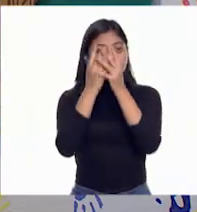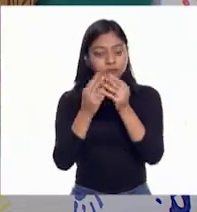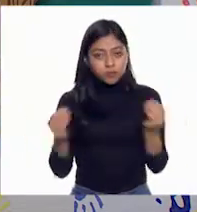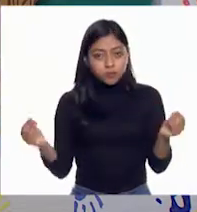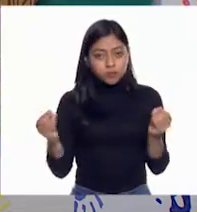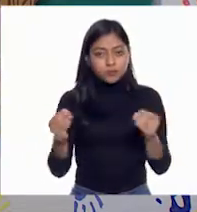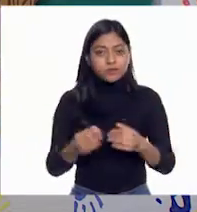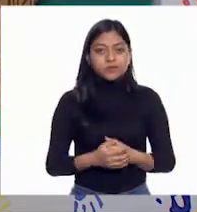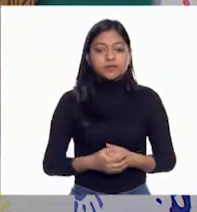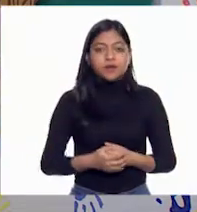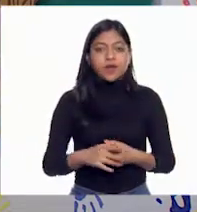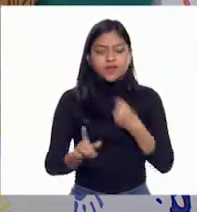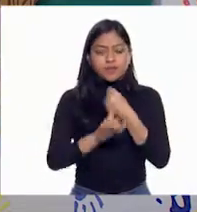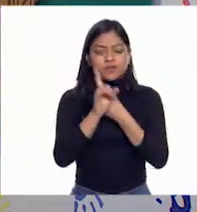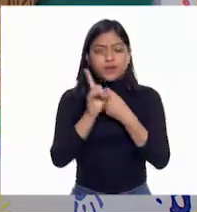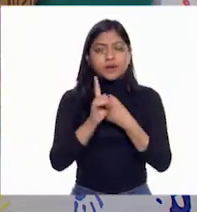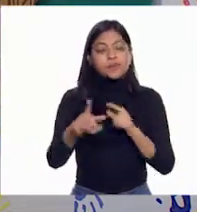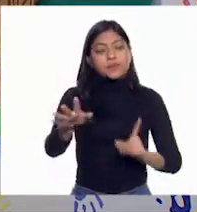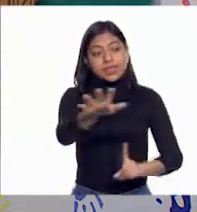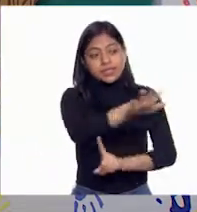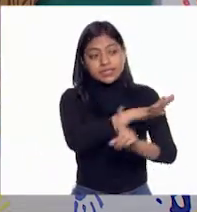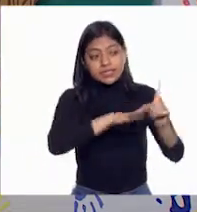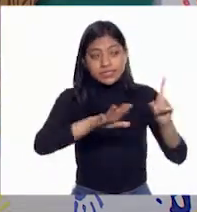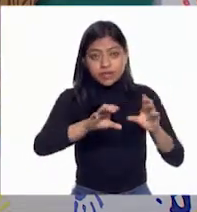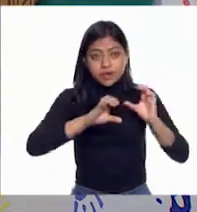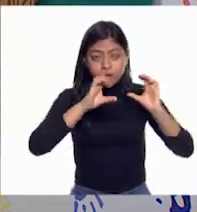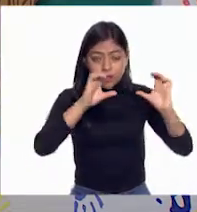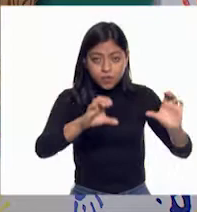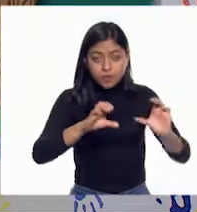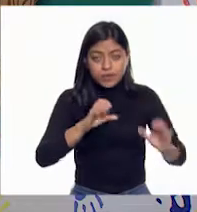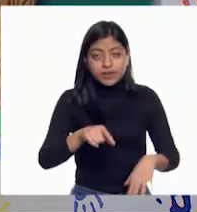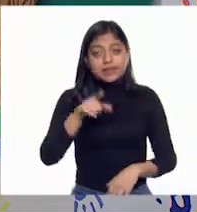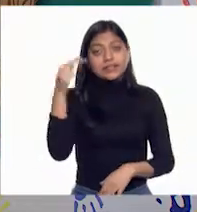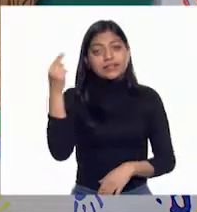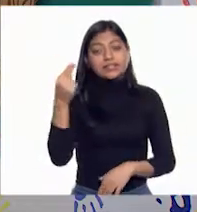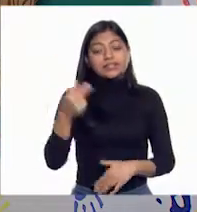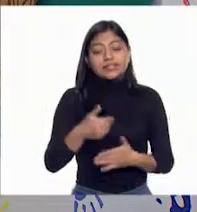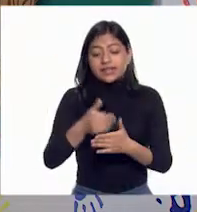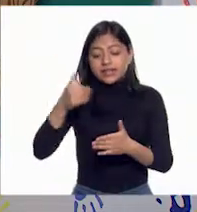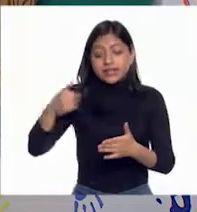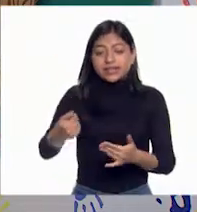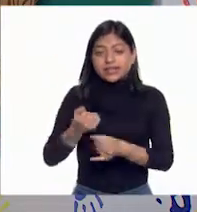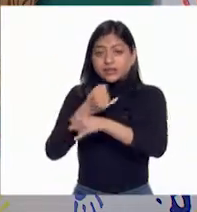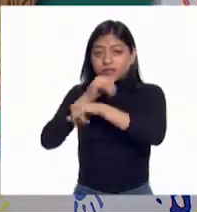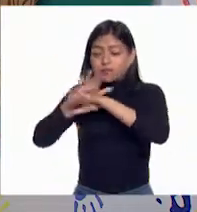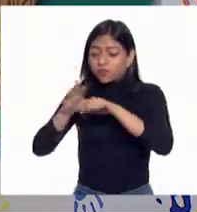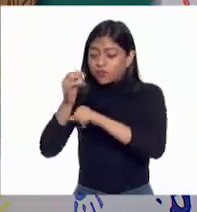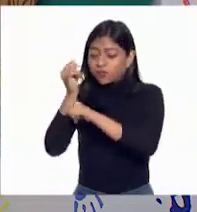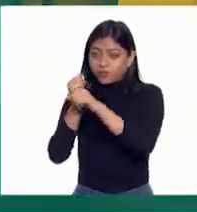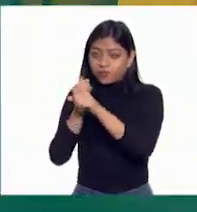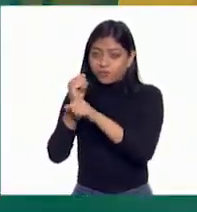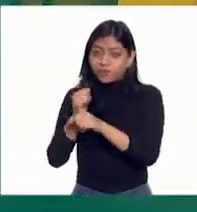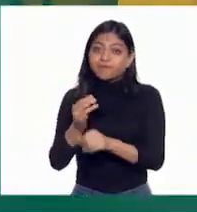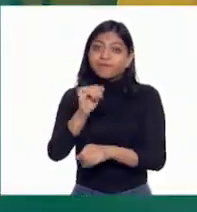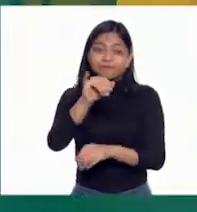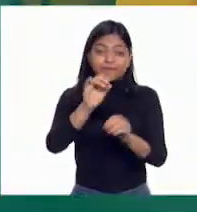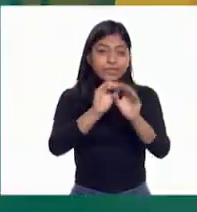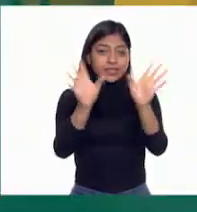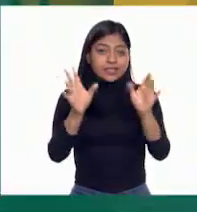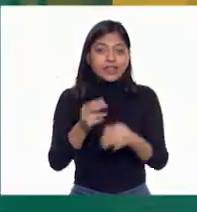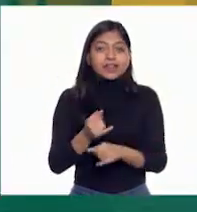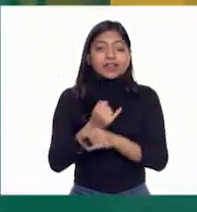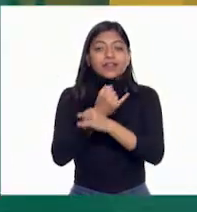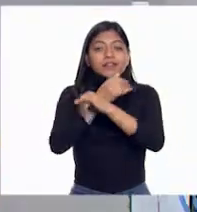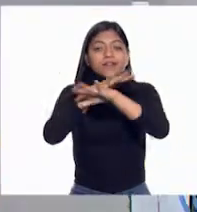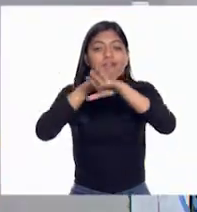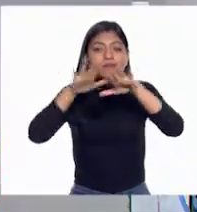caso, los problemas ambientales, necesitamos tener eso, información. ¡Ay, claro!